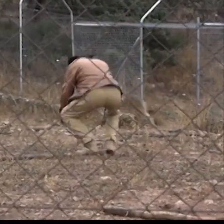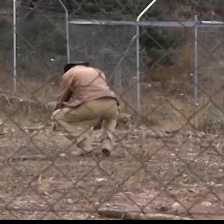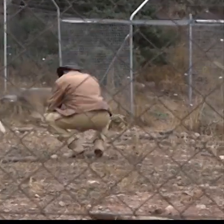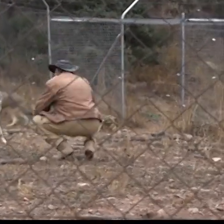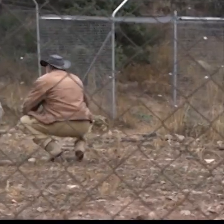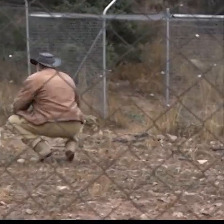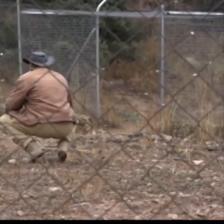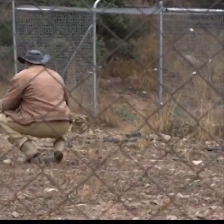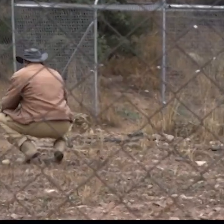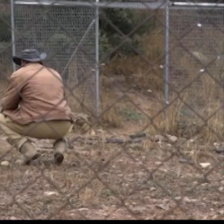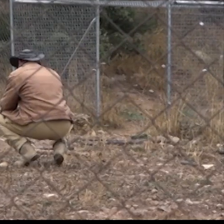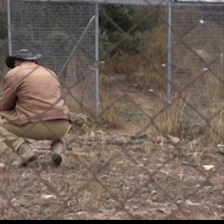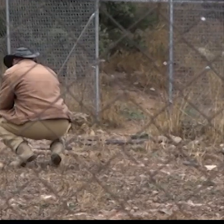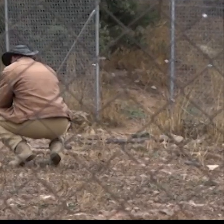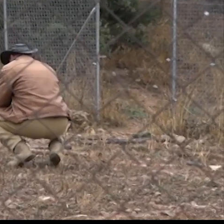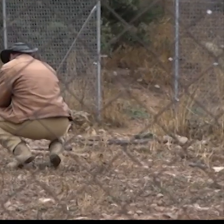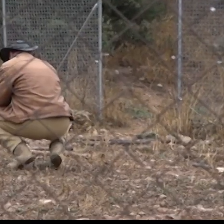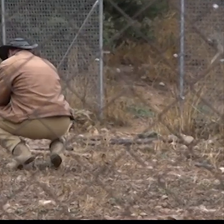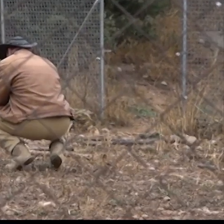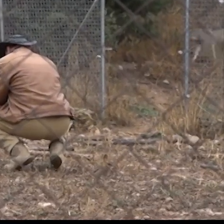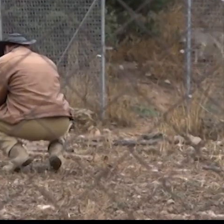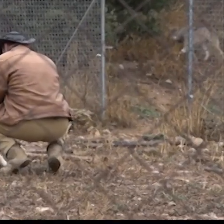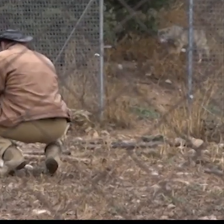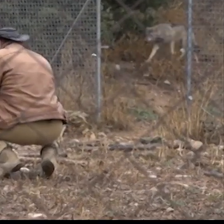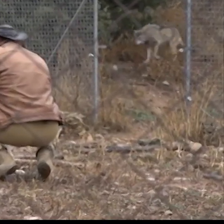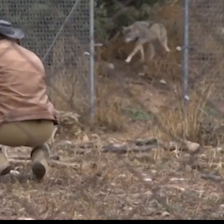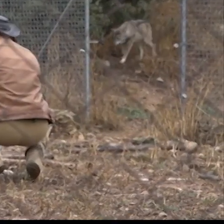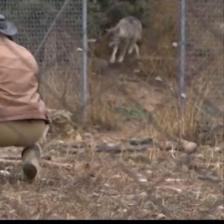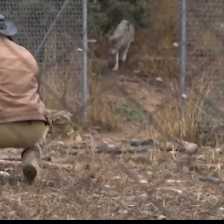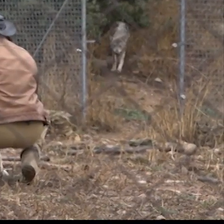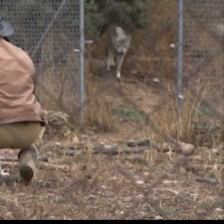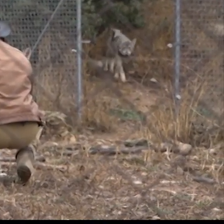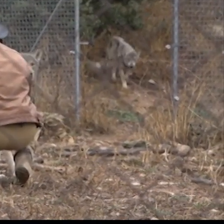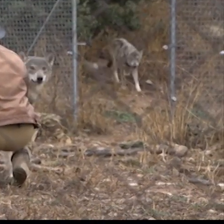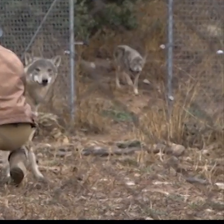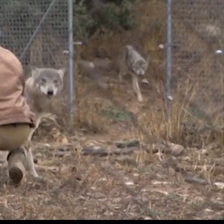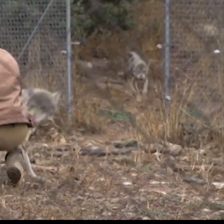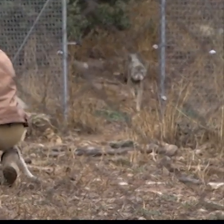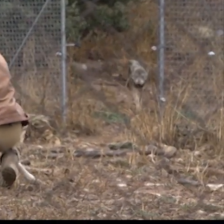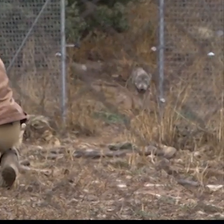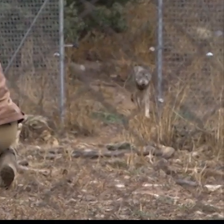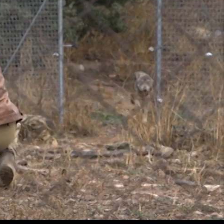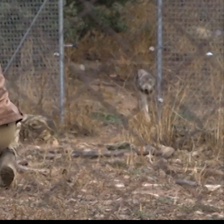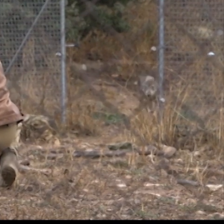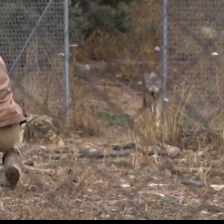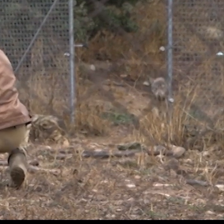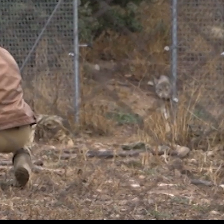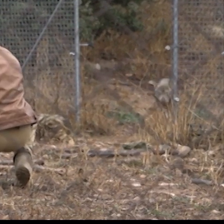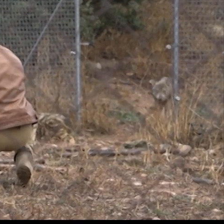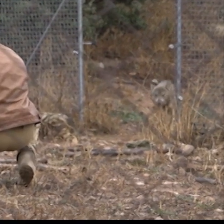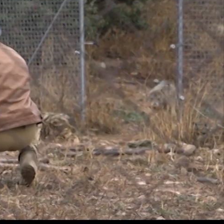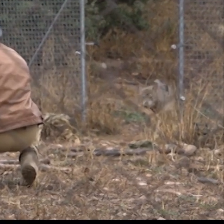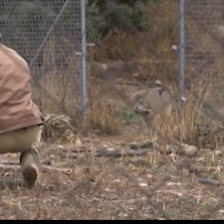¡Faine, faine, faine, faine, faine, faine, faine, faine, faine, faine, faine, faine, faine, faine, faine, faine, faine! ¡Uy, uy, uy, uy, uy! ¡Uy, uy, uy, uy,